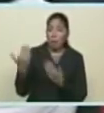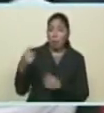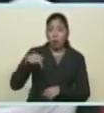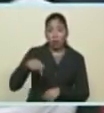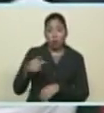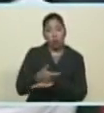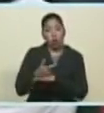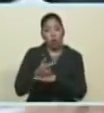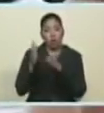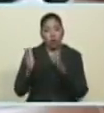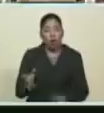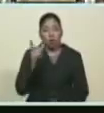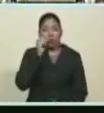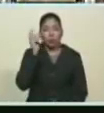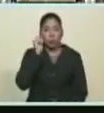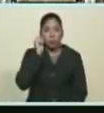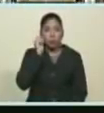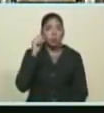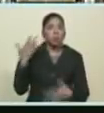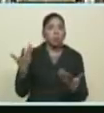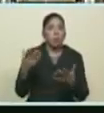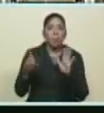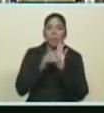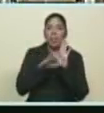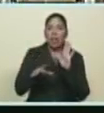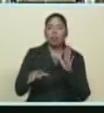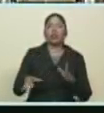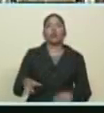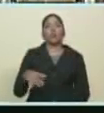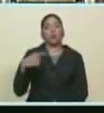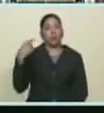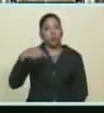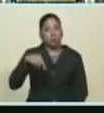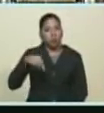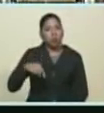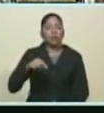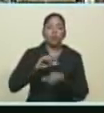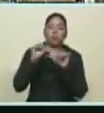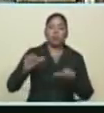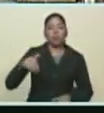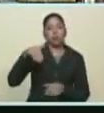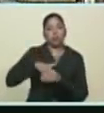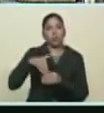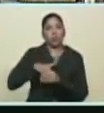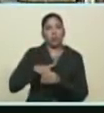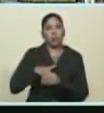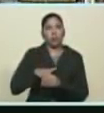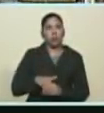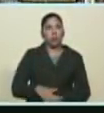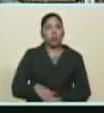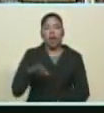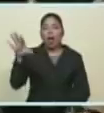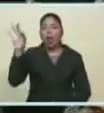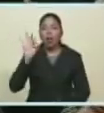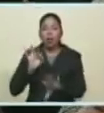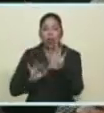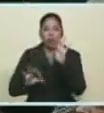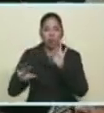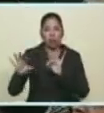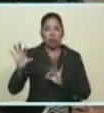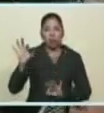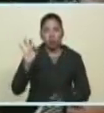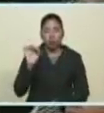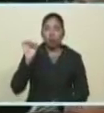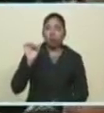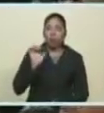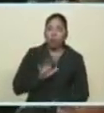defender el derecho del pueblo a votar en diciembre y elegir a sus alcaldes, a elegir a sus alcaldesas